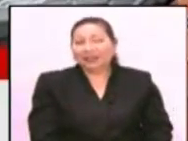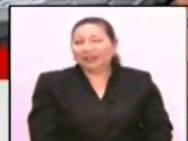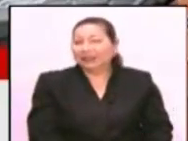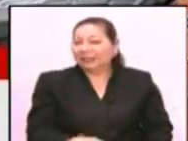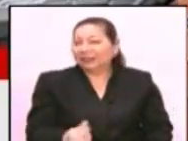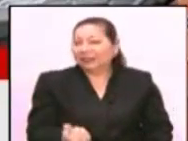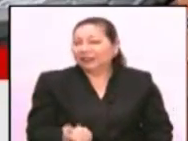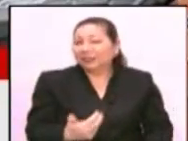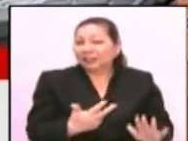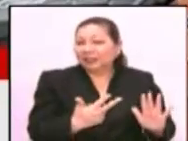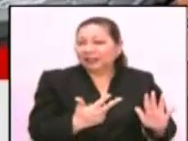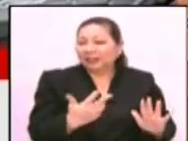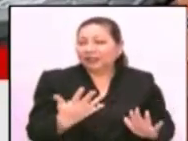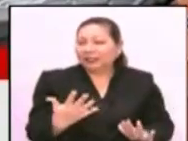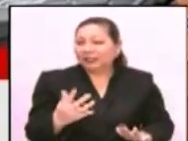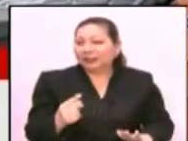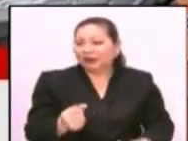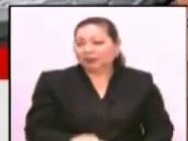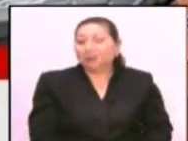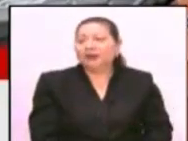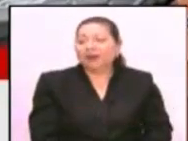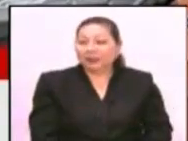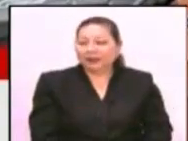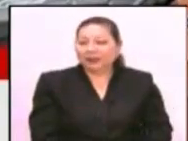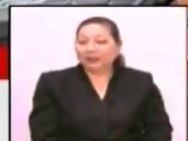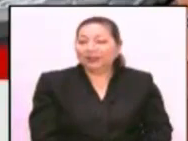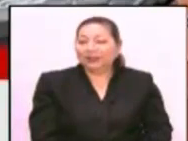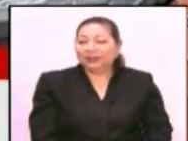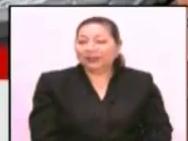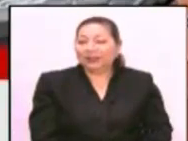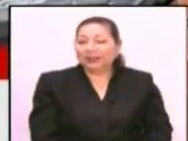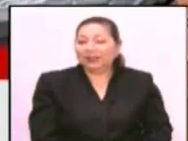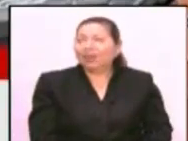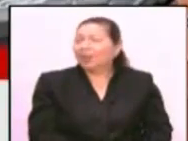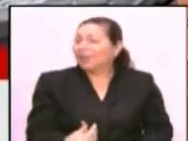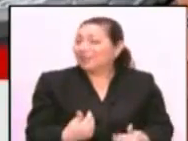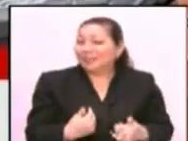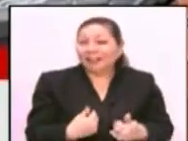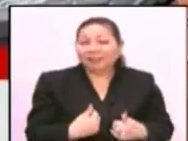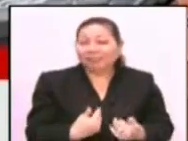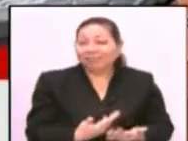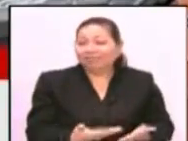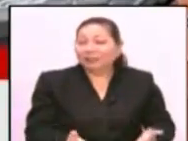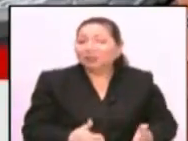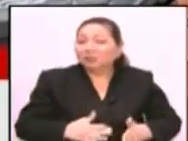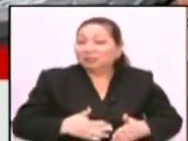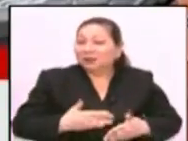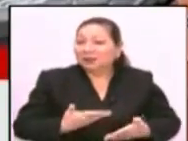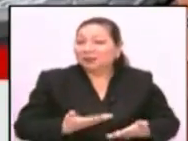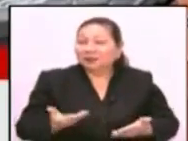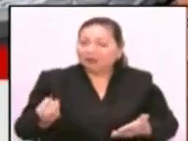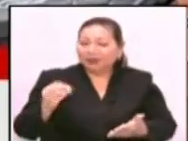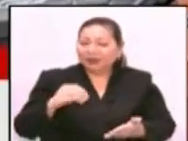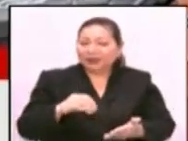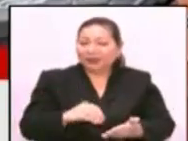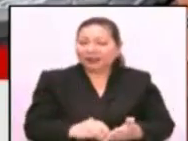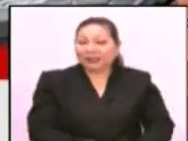Casi de los 85.000, por decir algún ejemplo, no tenemos la posibilidad de que los